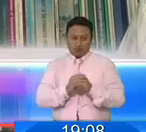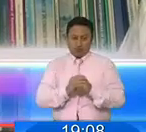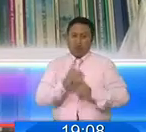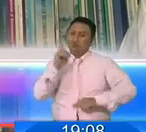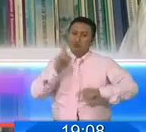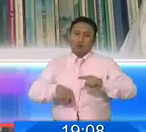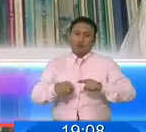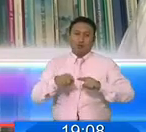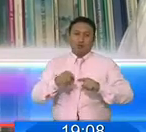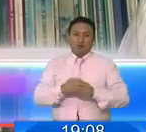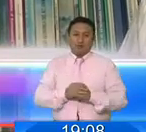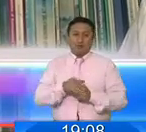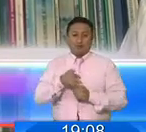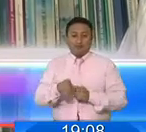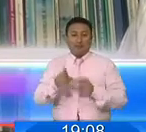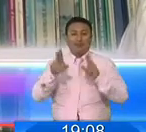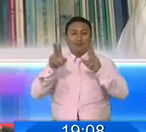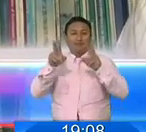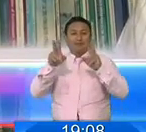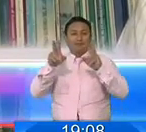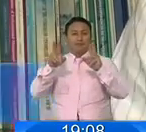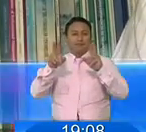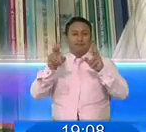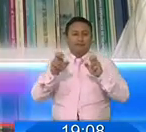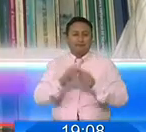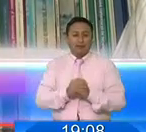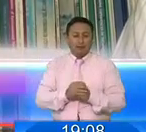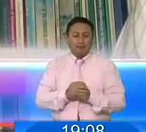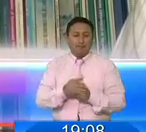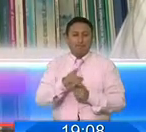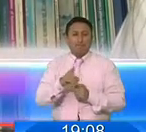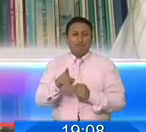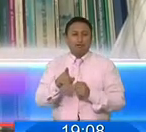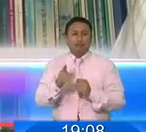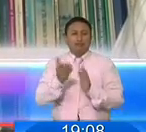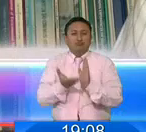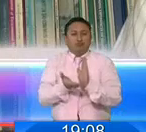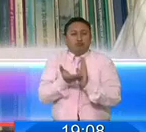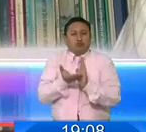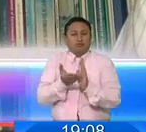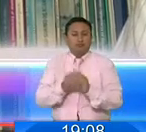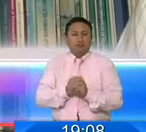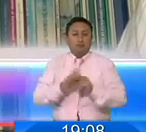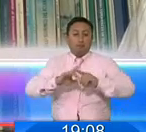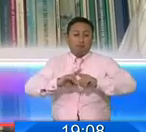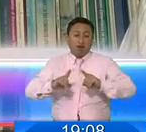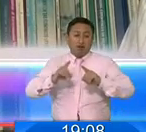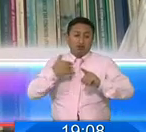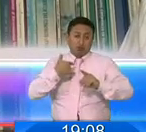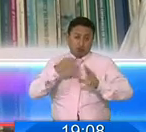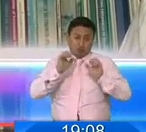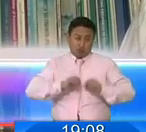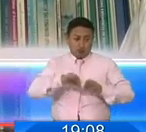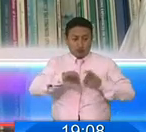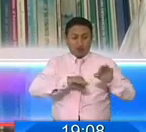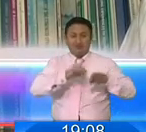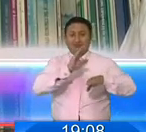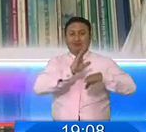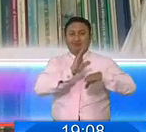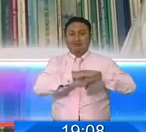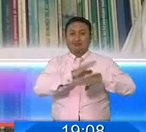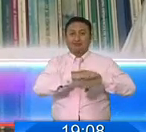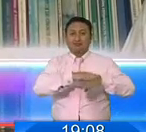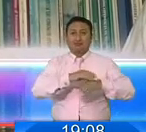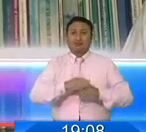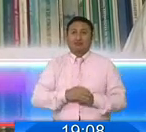es un resultado marginal un aumento marginal y que se explicaría en buena parte por un factor puntual